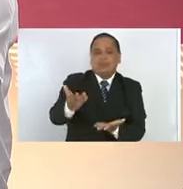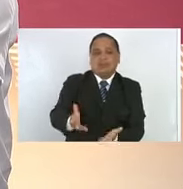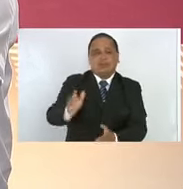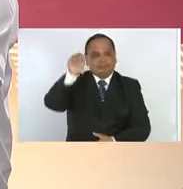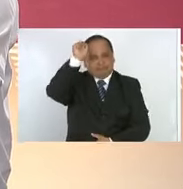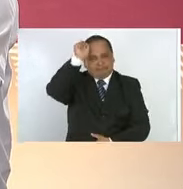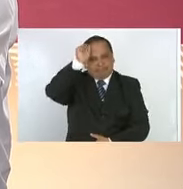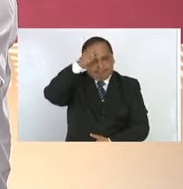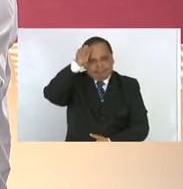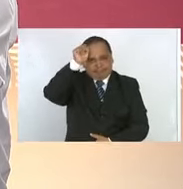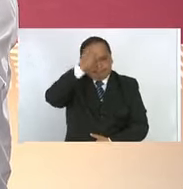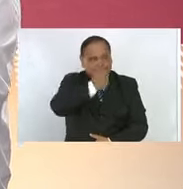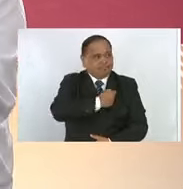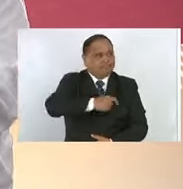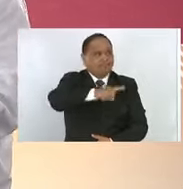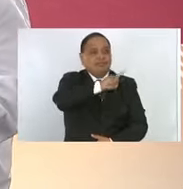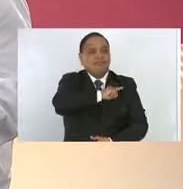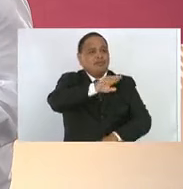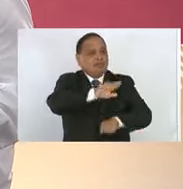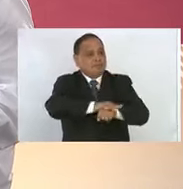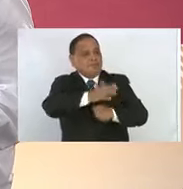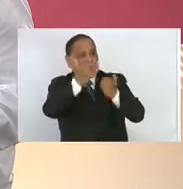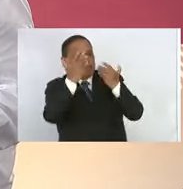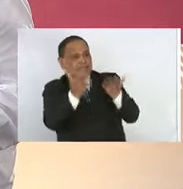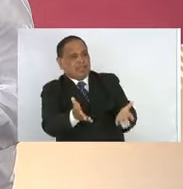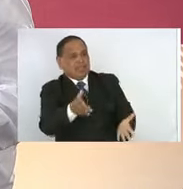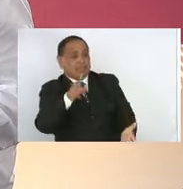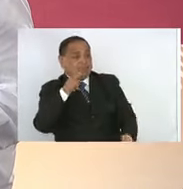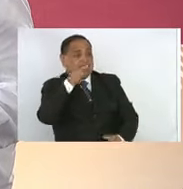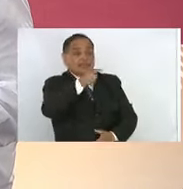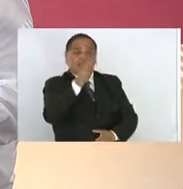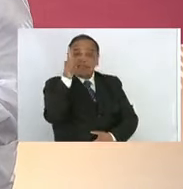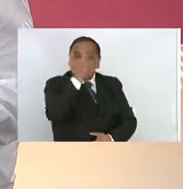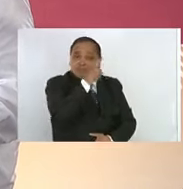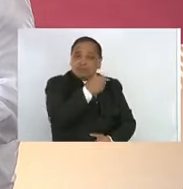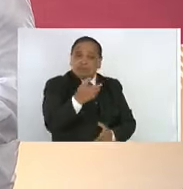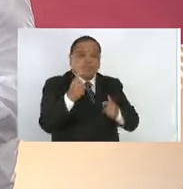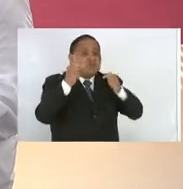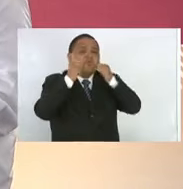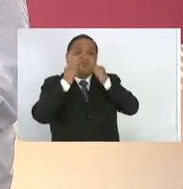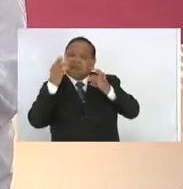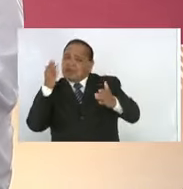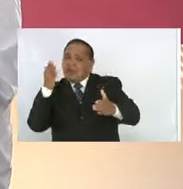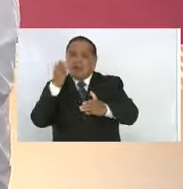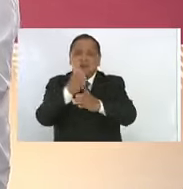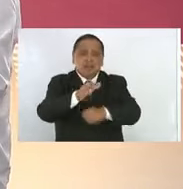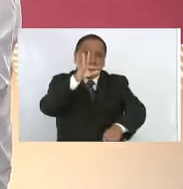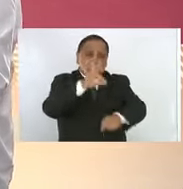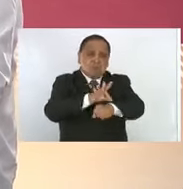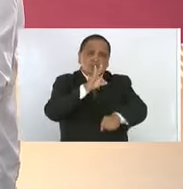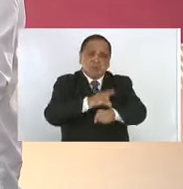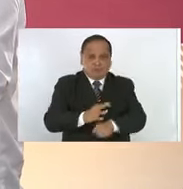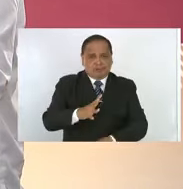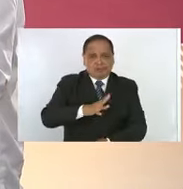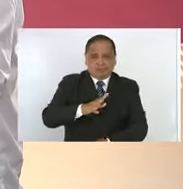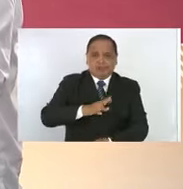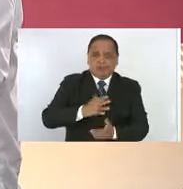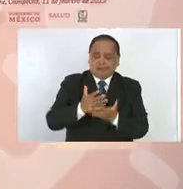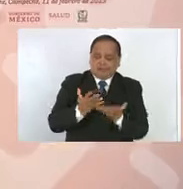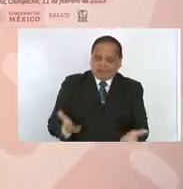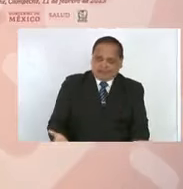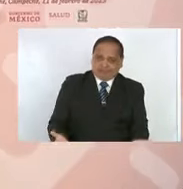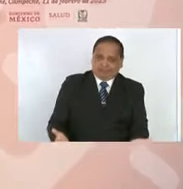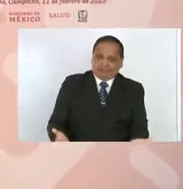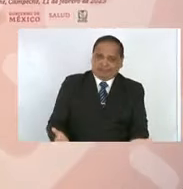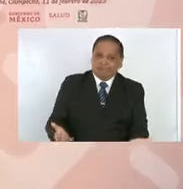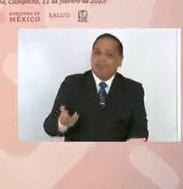zonas más intrincadas y de difícil acceso. Por otra parte, quiero significar en este contexto